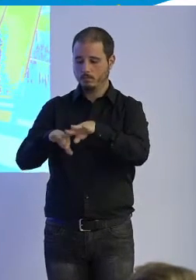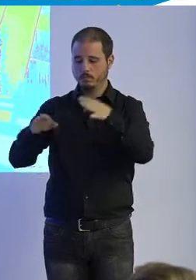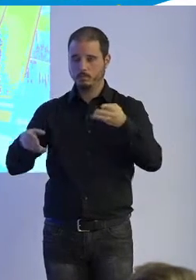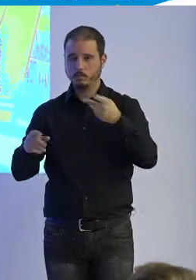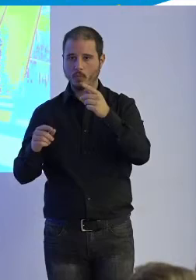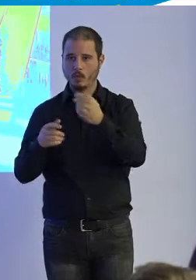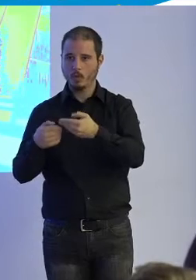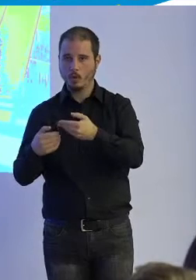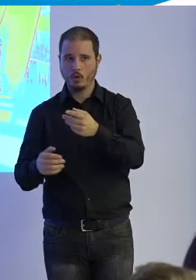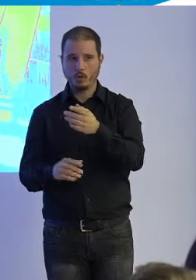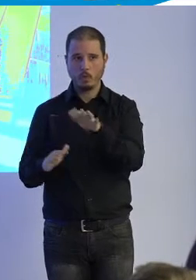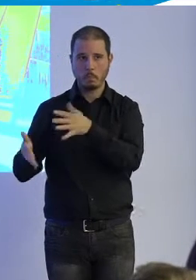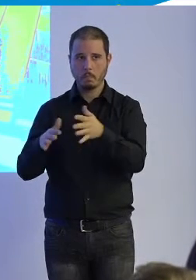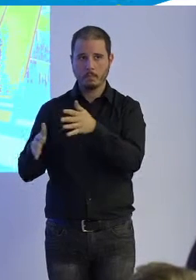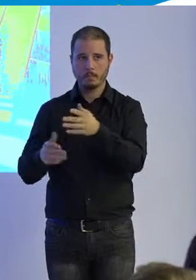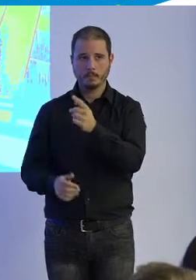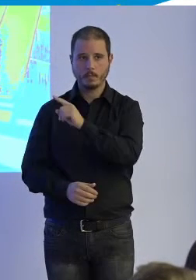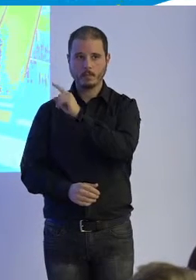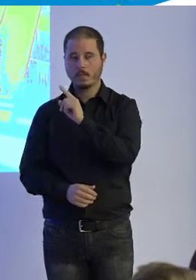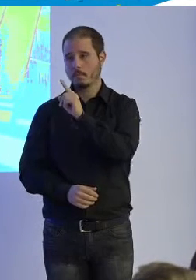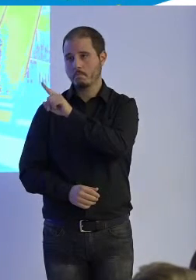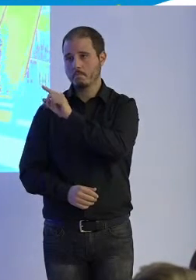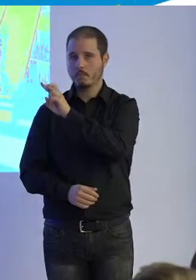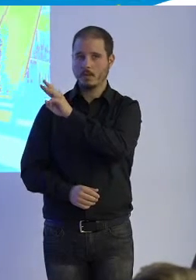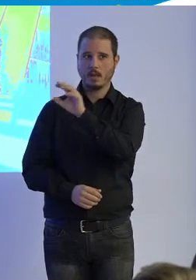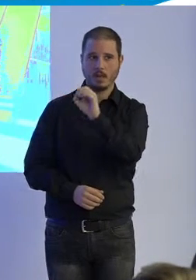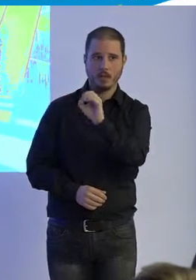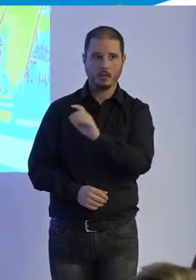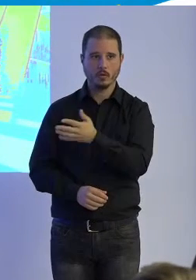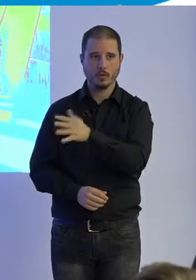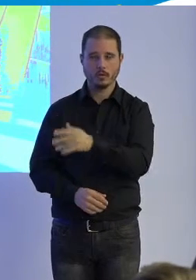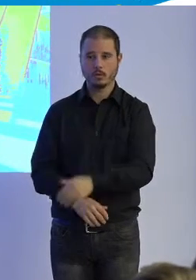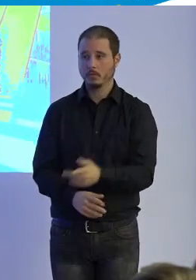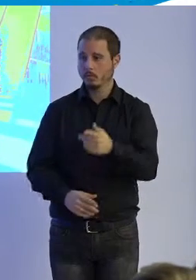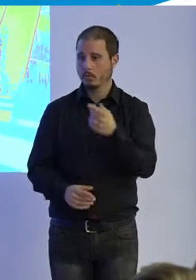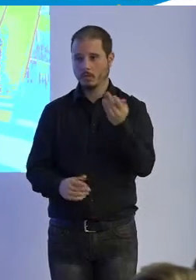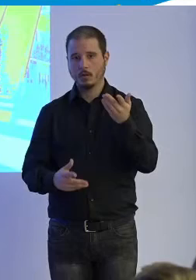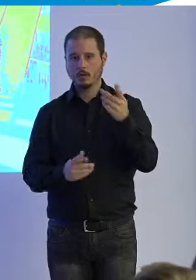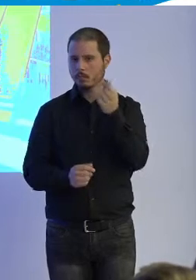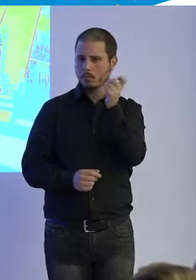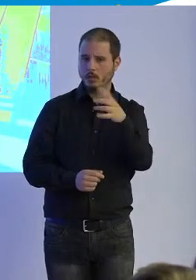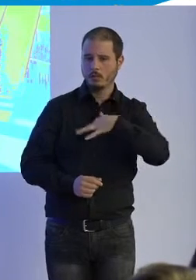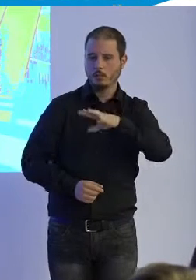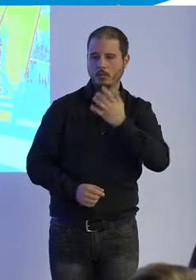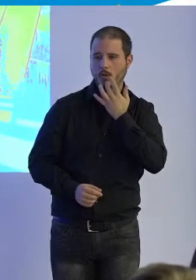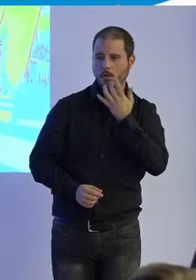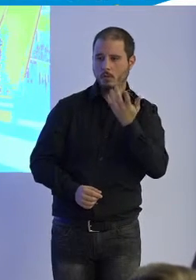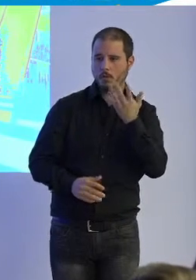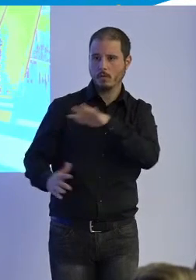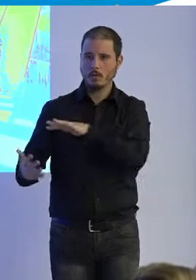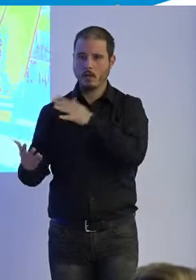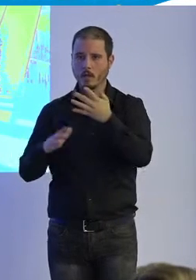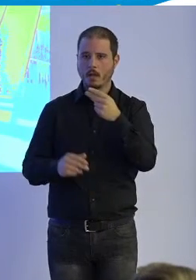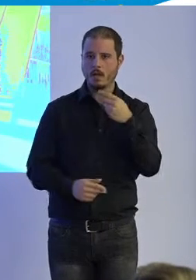de entornos suficientemente asequibles como para poderlo poner en escuelas, por ejemplo, en un